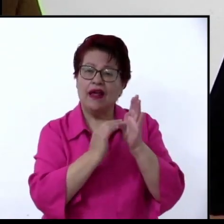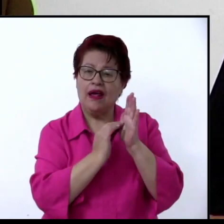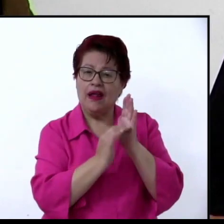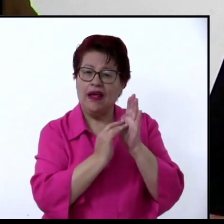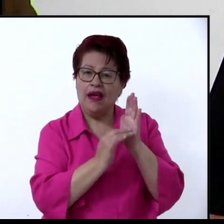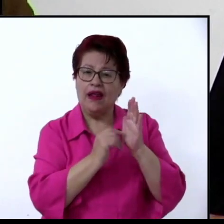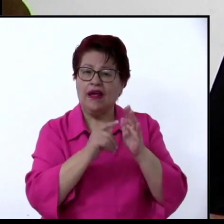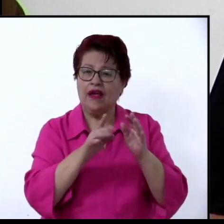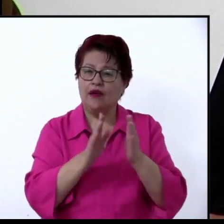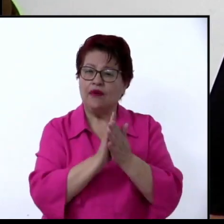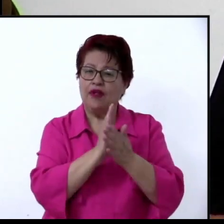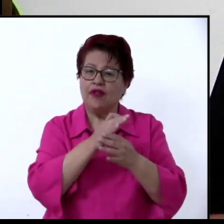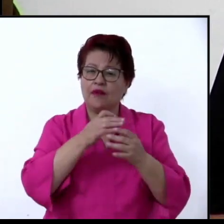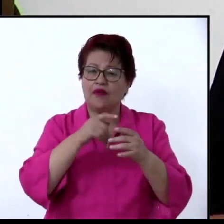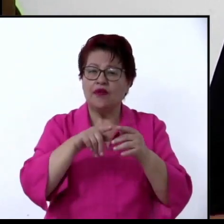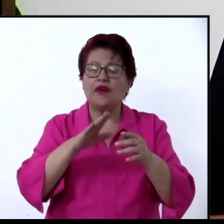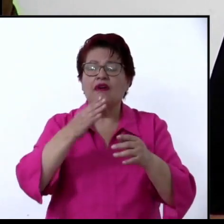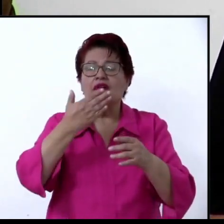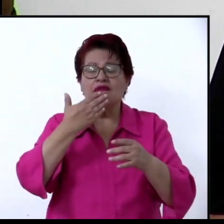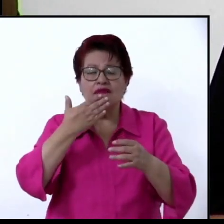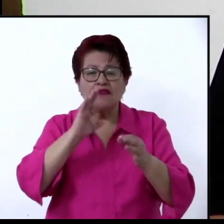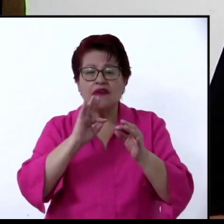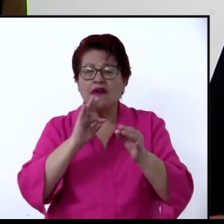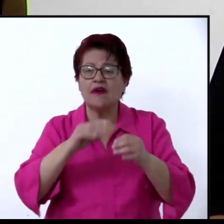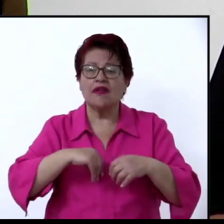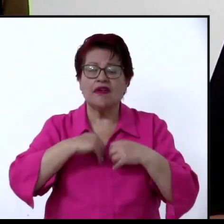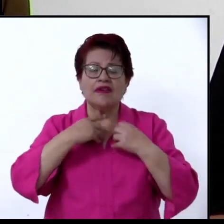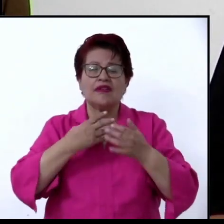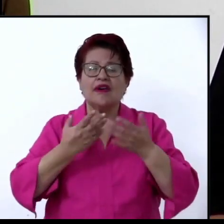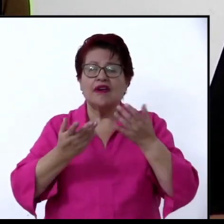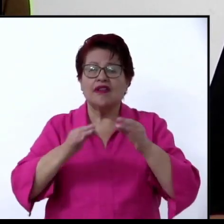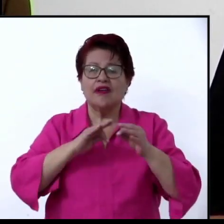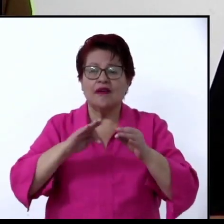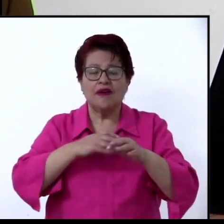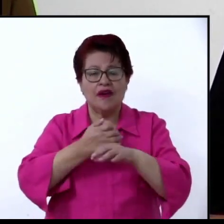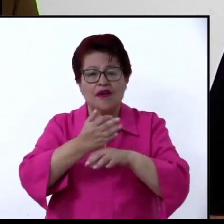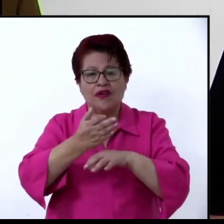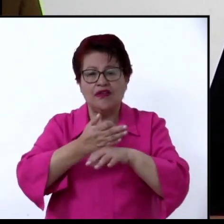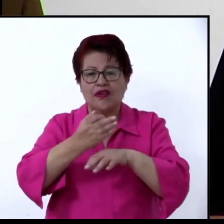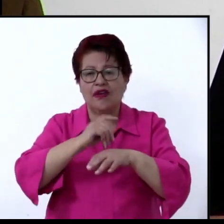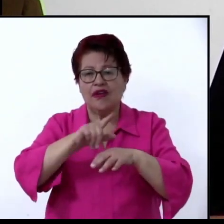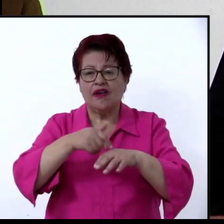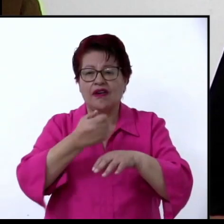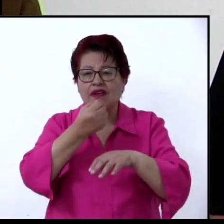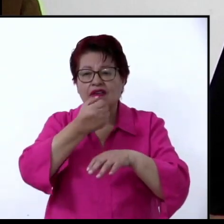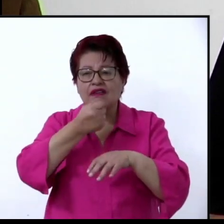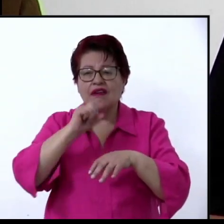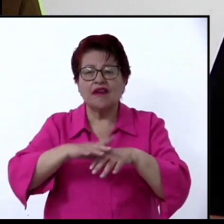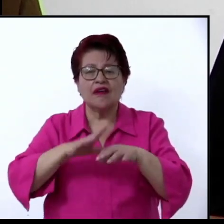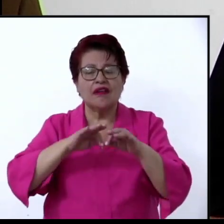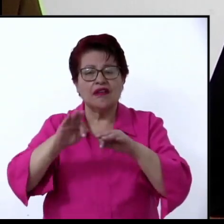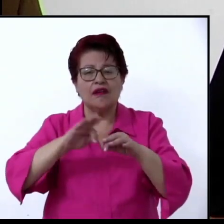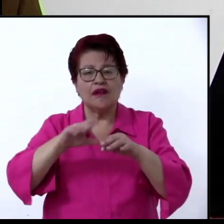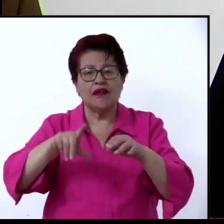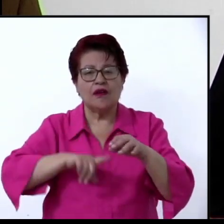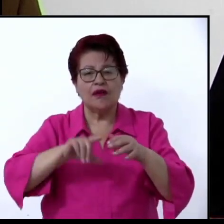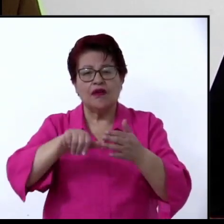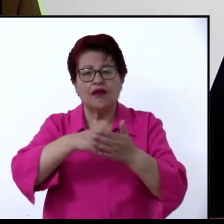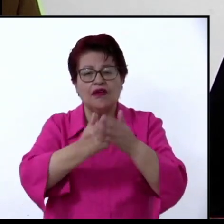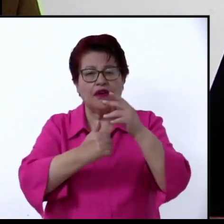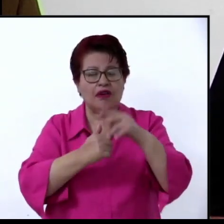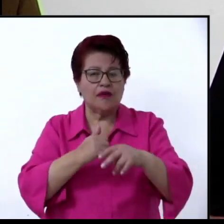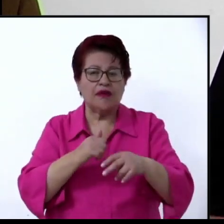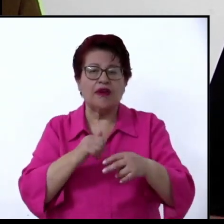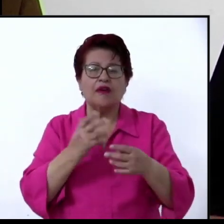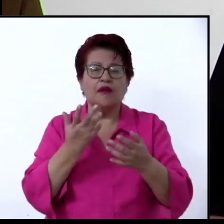hemos participado en las ferias del bienestar, difundiendo las tareas y las actividades de Secretaría de Trabajo y de Gobierno de la Ciudad de